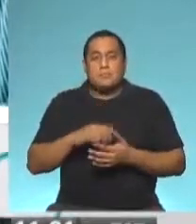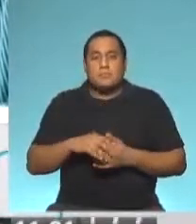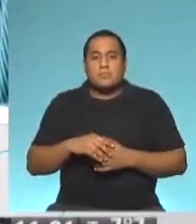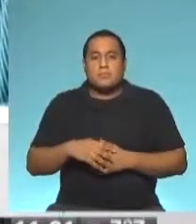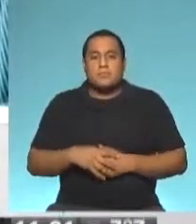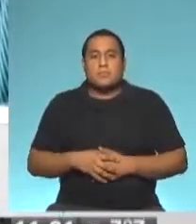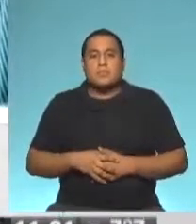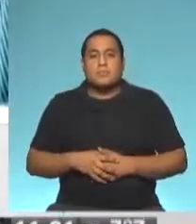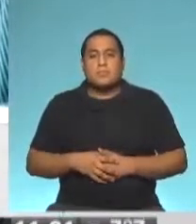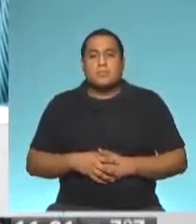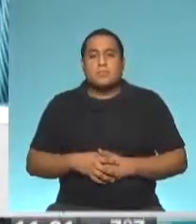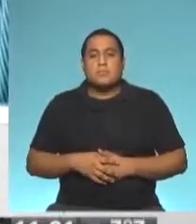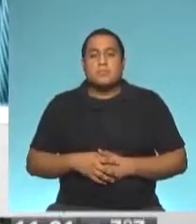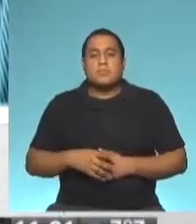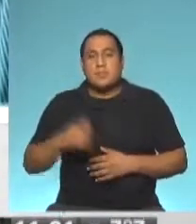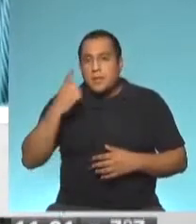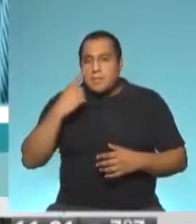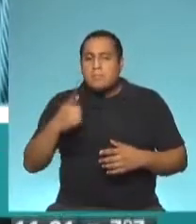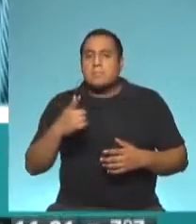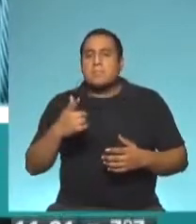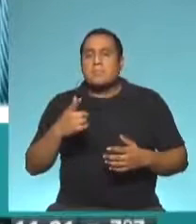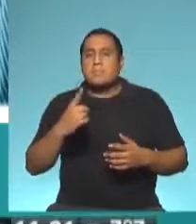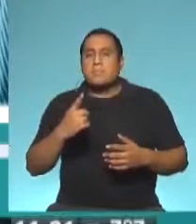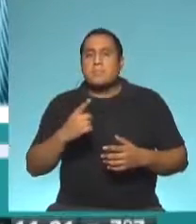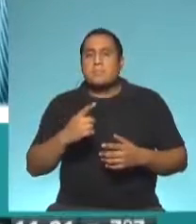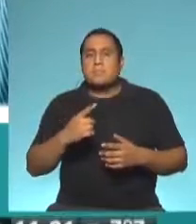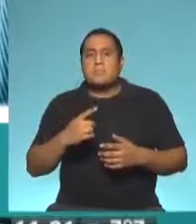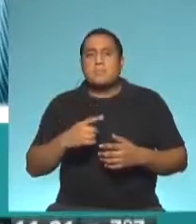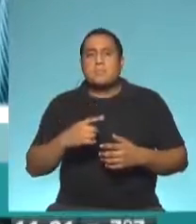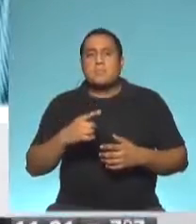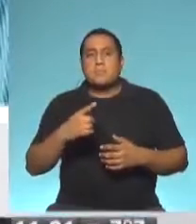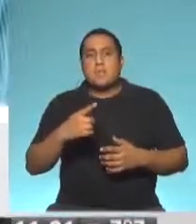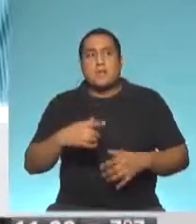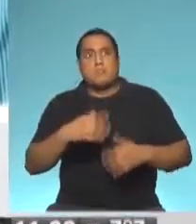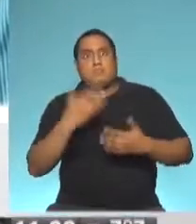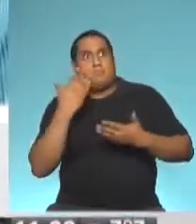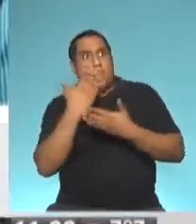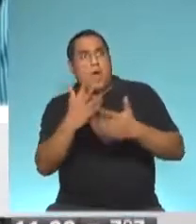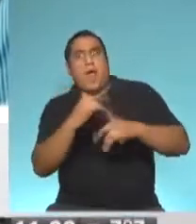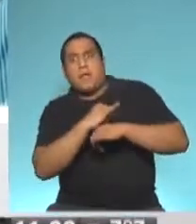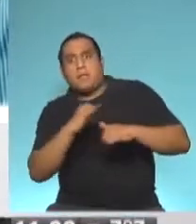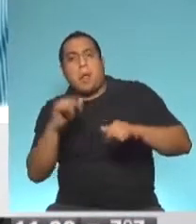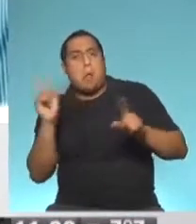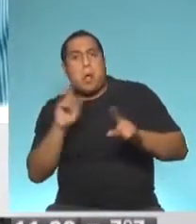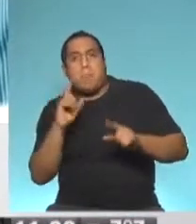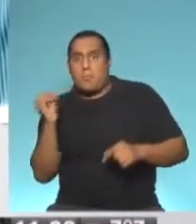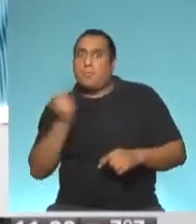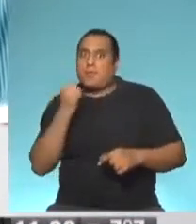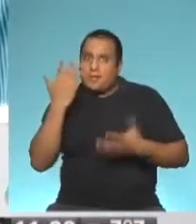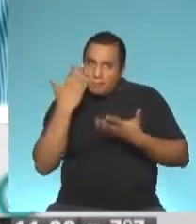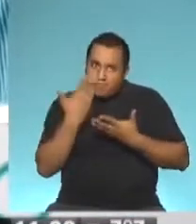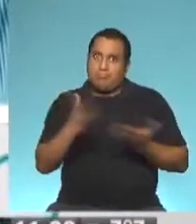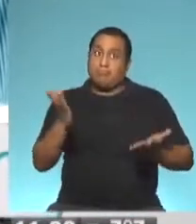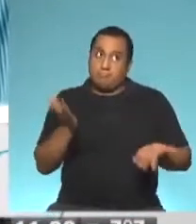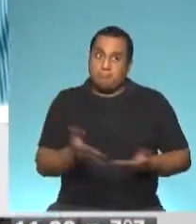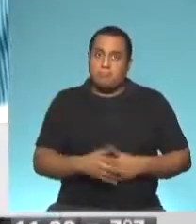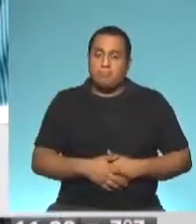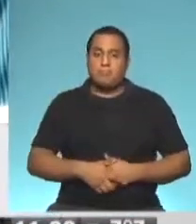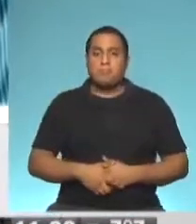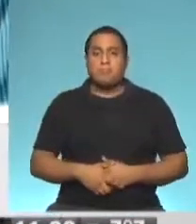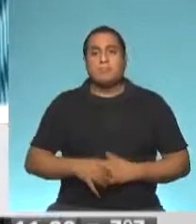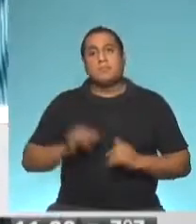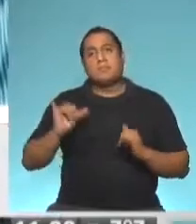algo que socialmente quizás no tiene tan buena prensa, pero que es tan importante hacerlo.